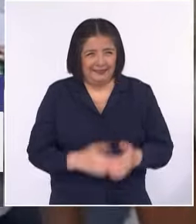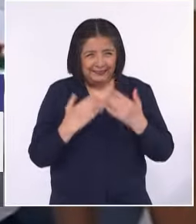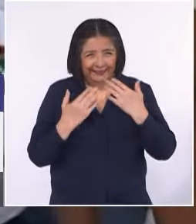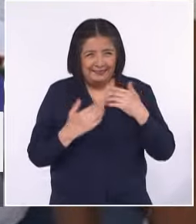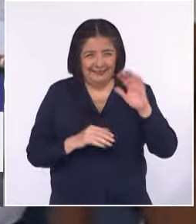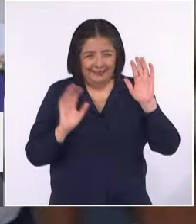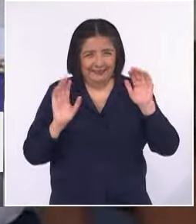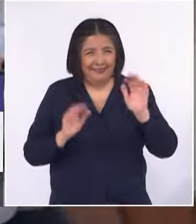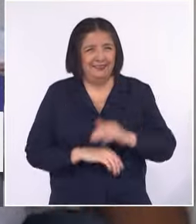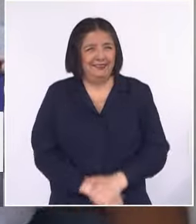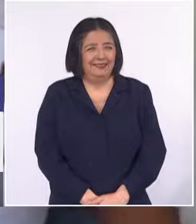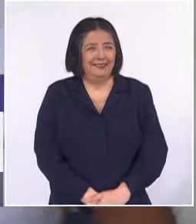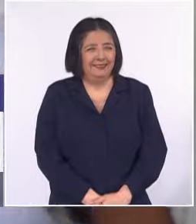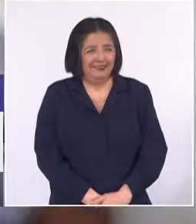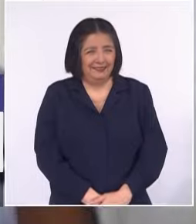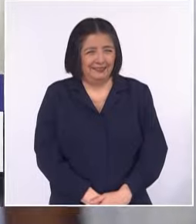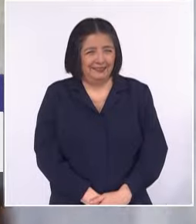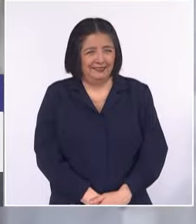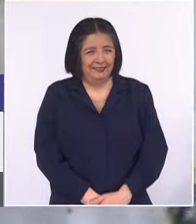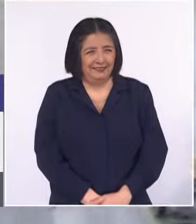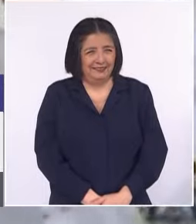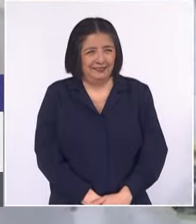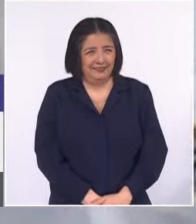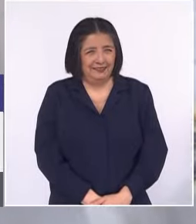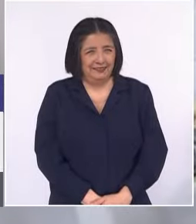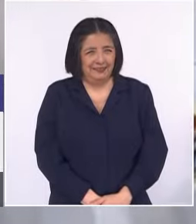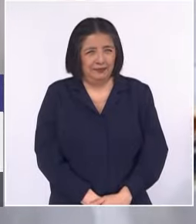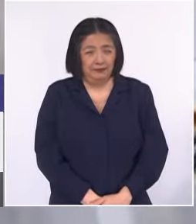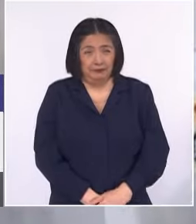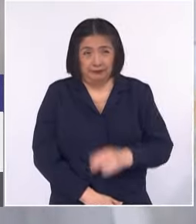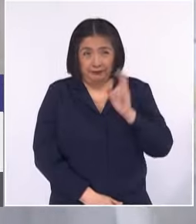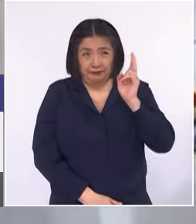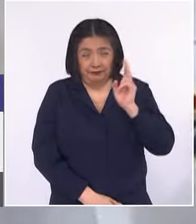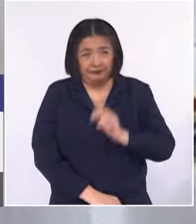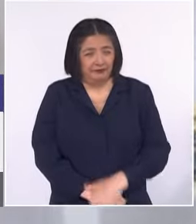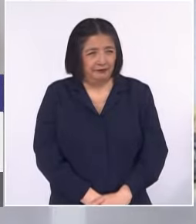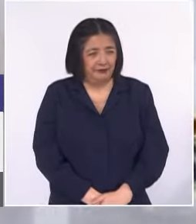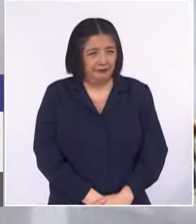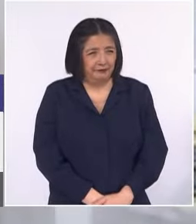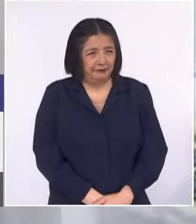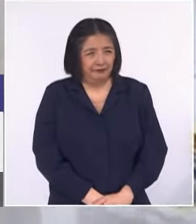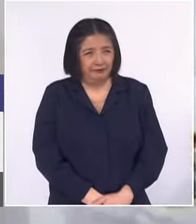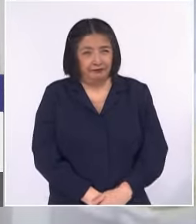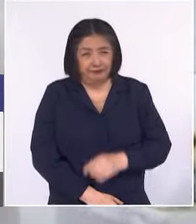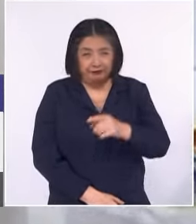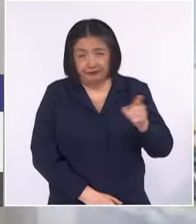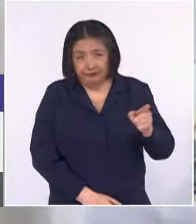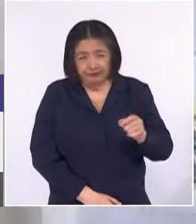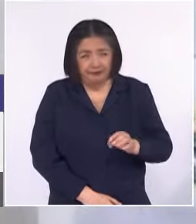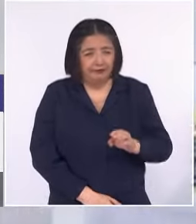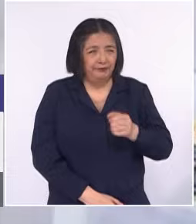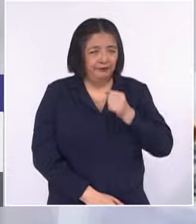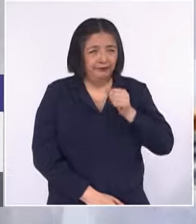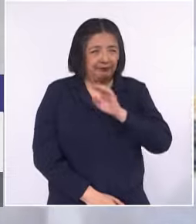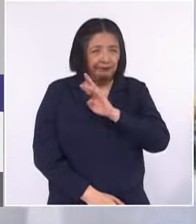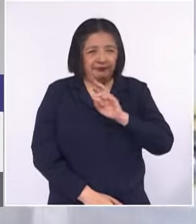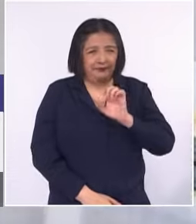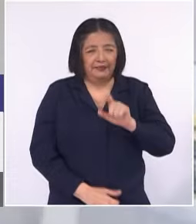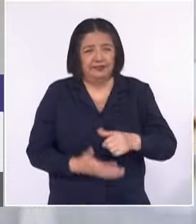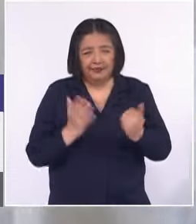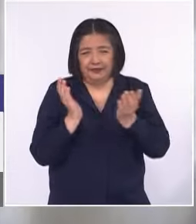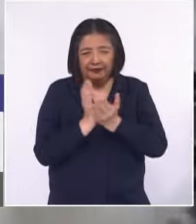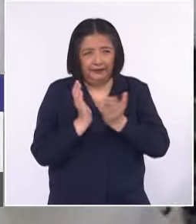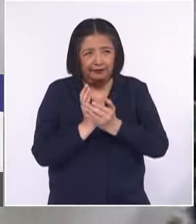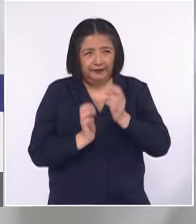gracias. No, a usted, qué lindo. A ver, vamos a pasarnos al profesor. Ahí está Briana en su colegio. Hola. Con